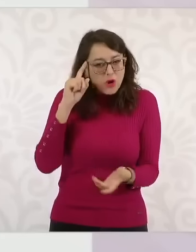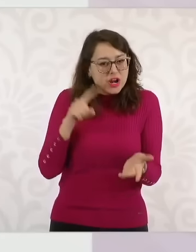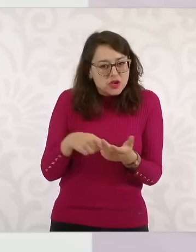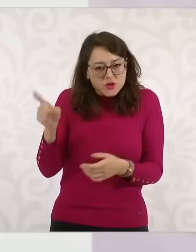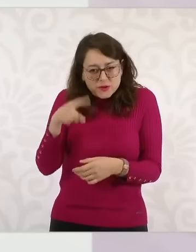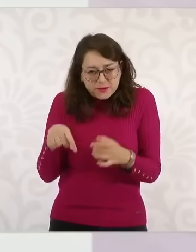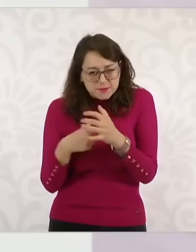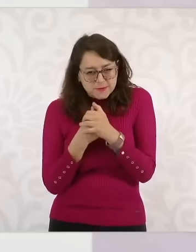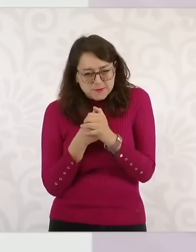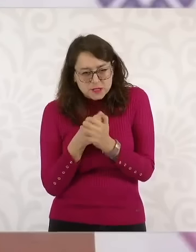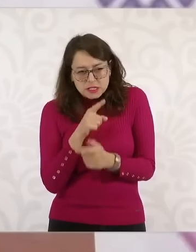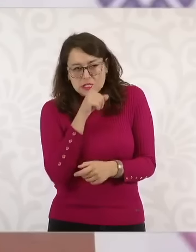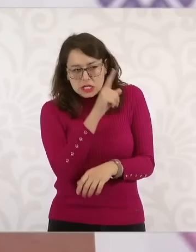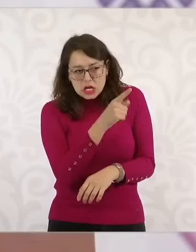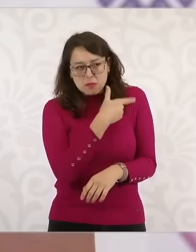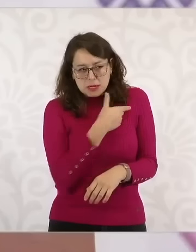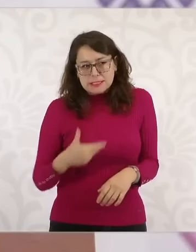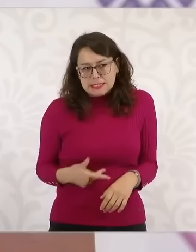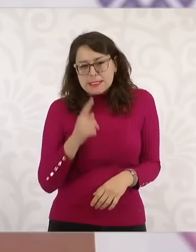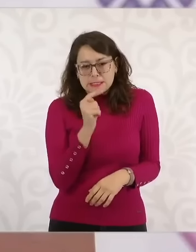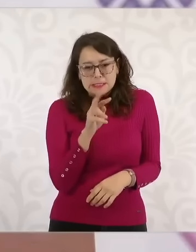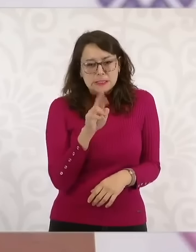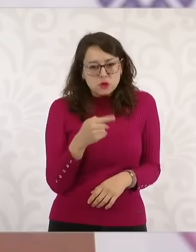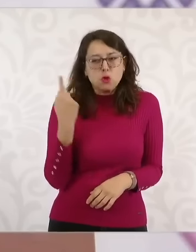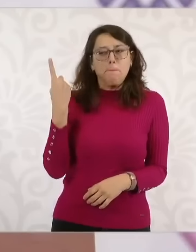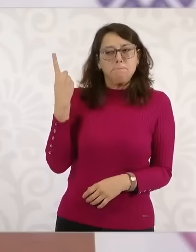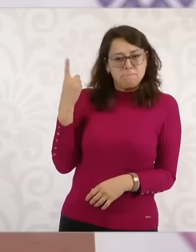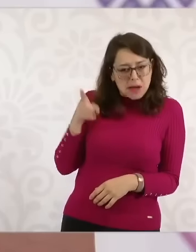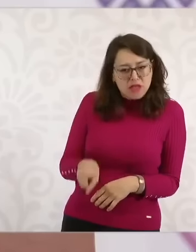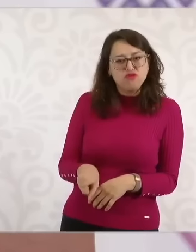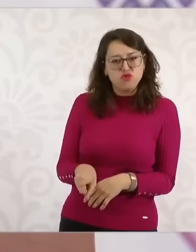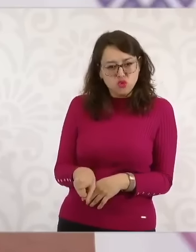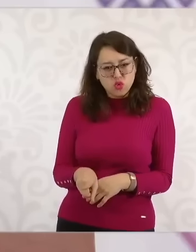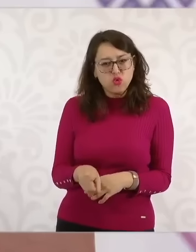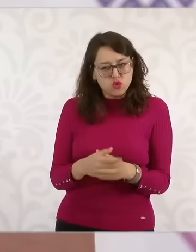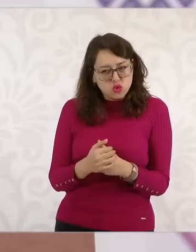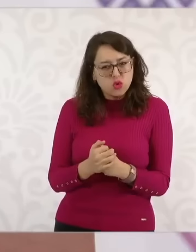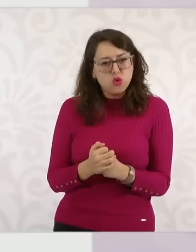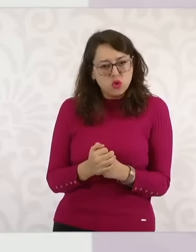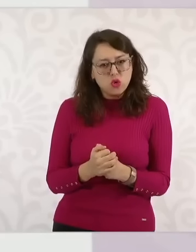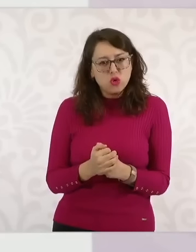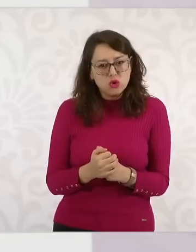le ha de haber dicho a la presidenta que mandara a